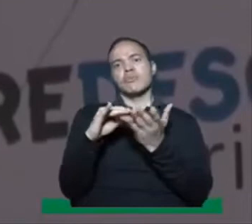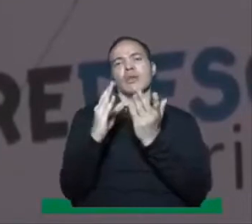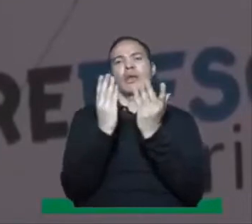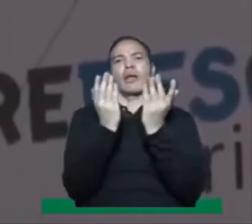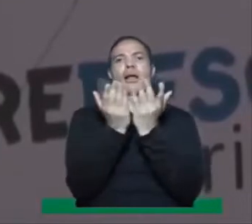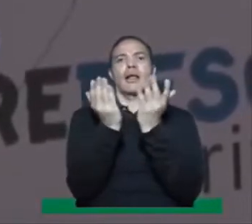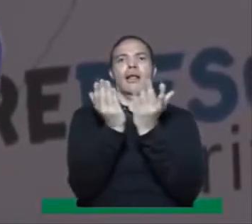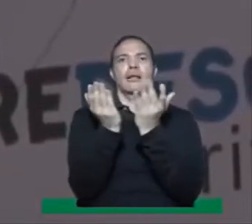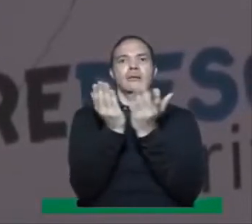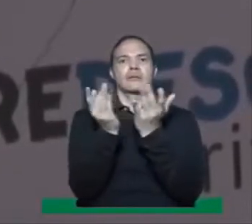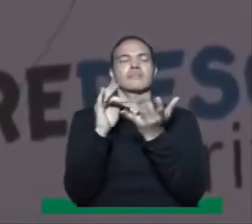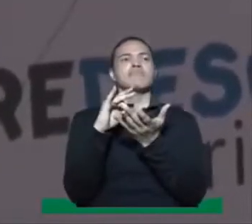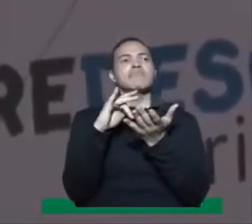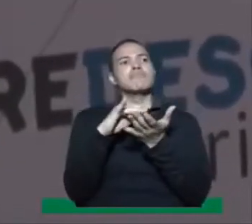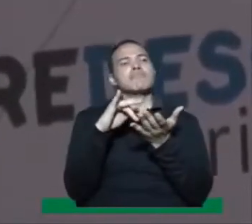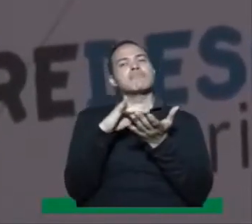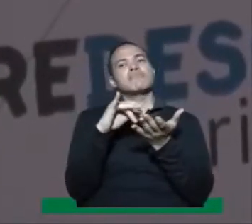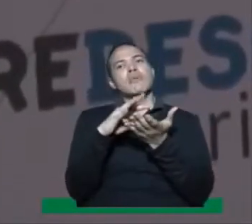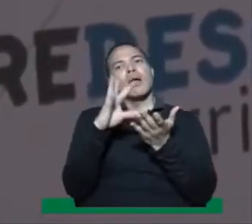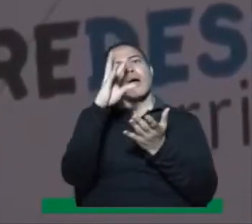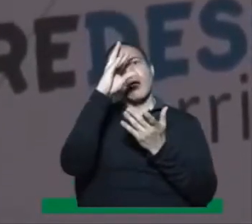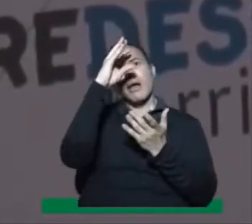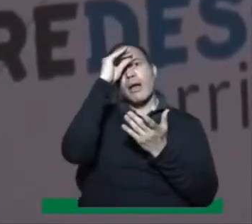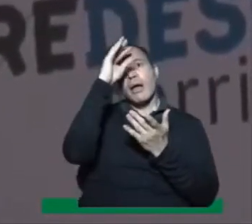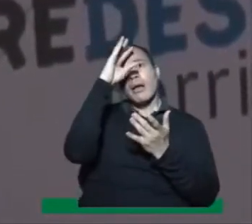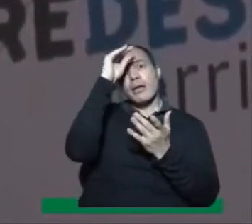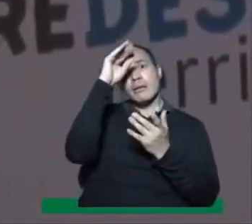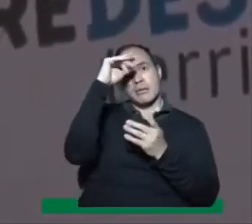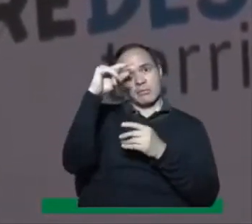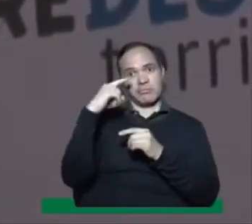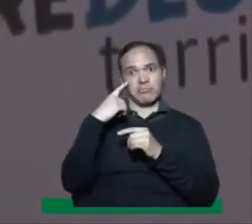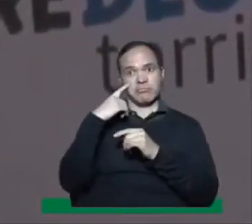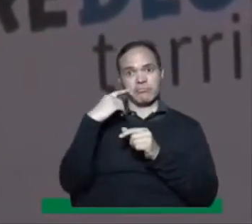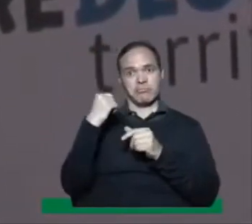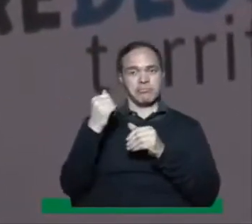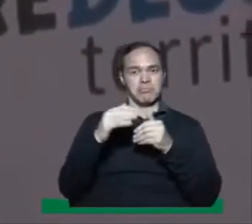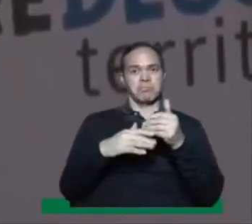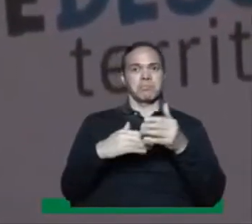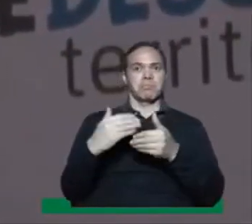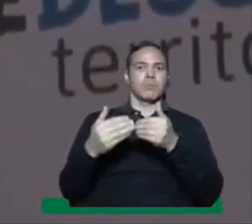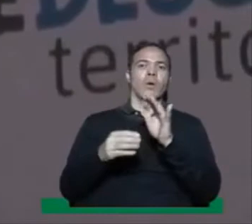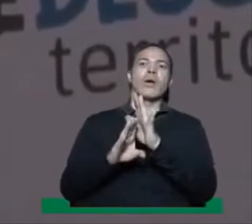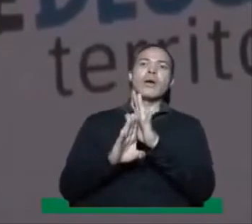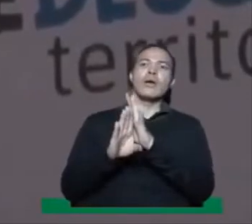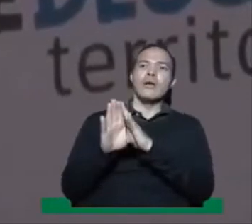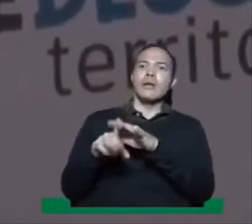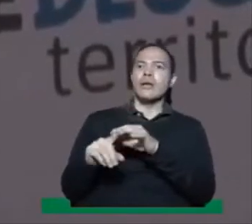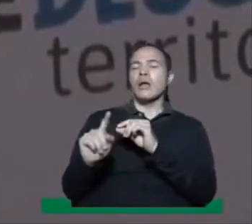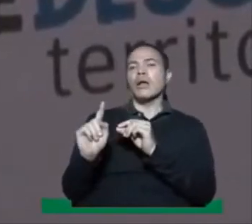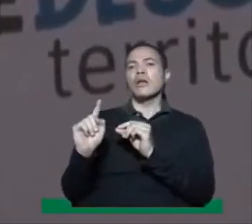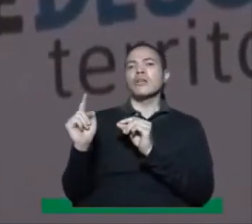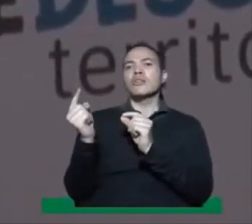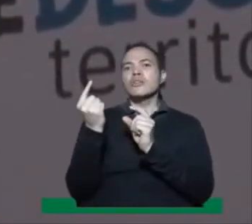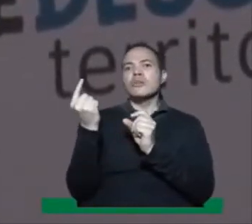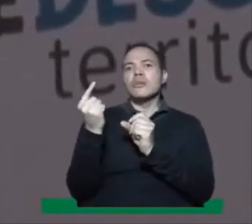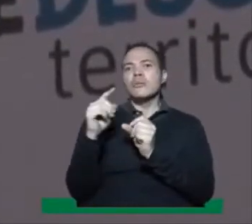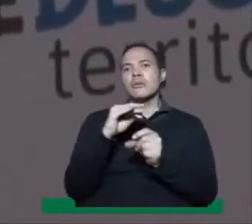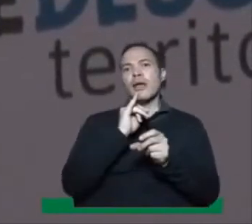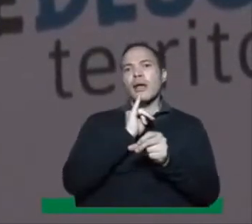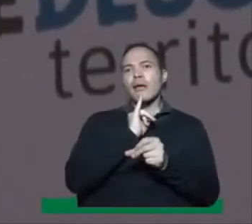entablar una conversación eso fue algo muy fluido porque no fue la típica clase de inglés de